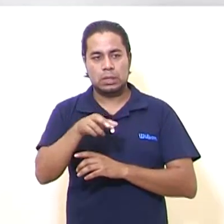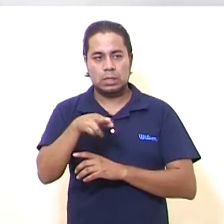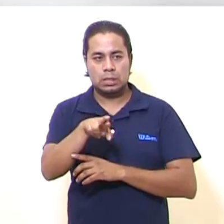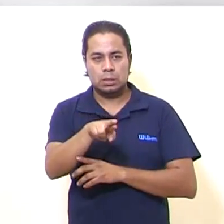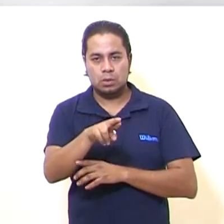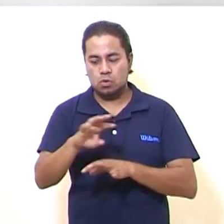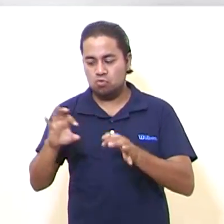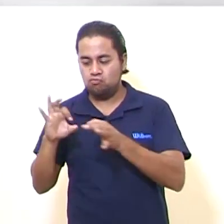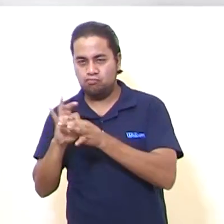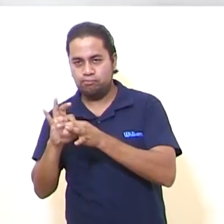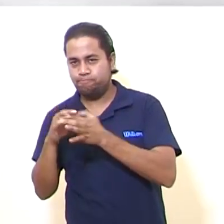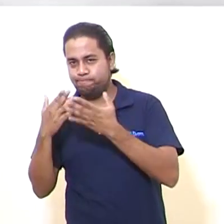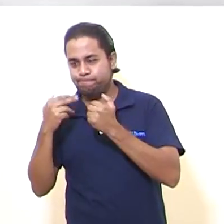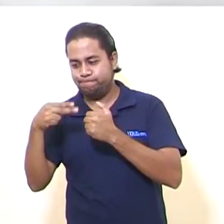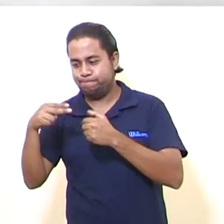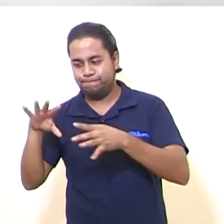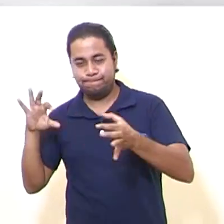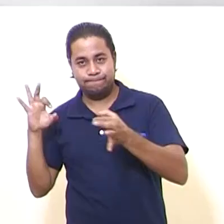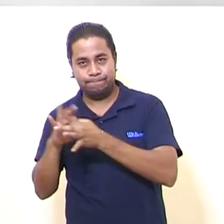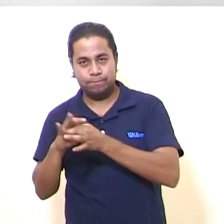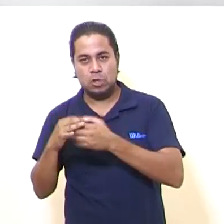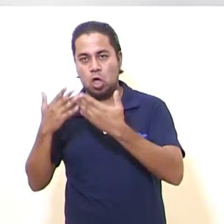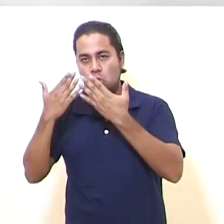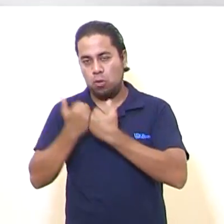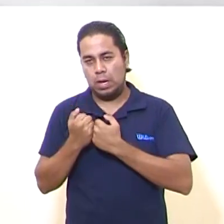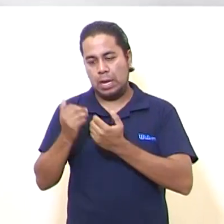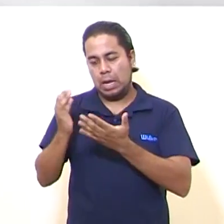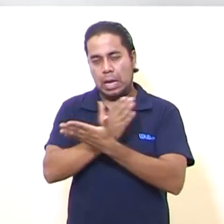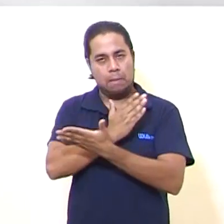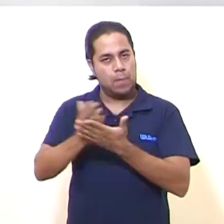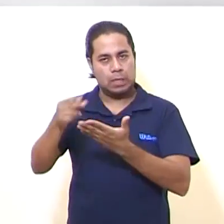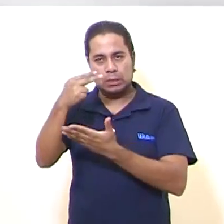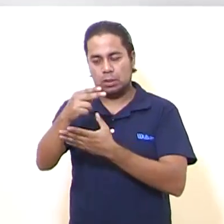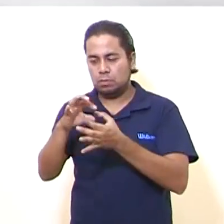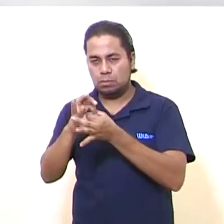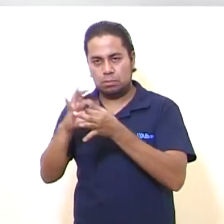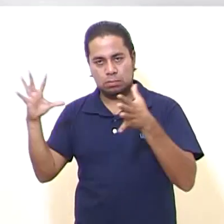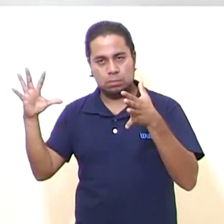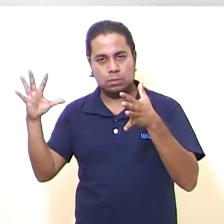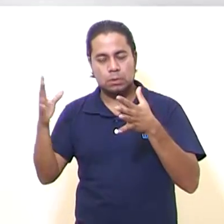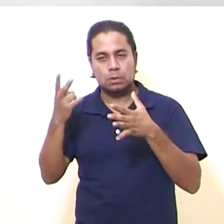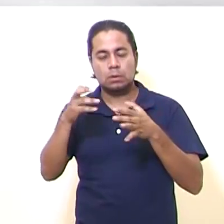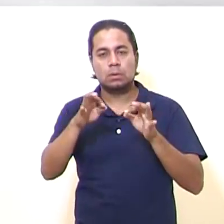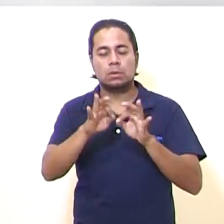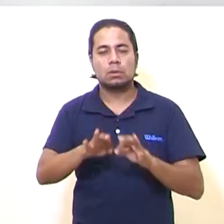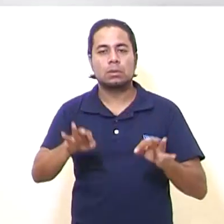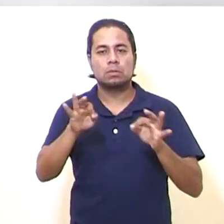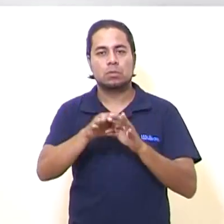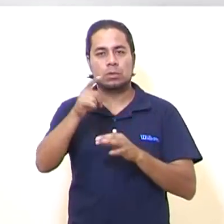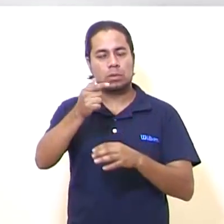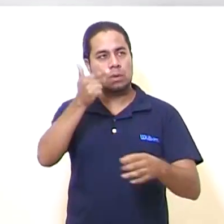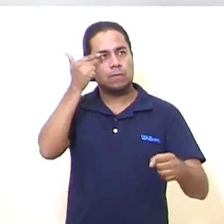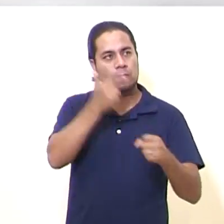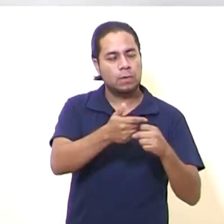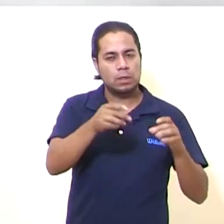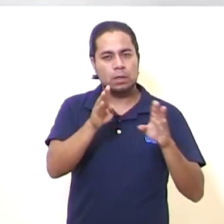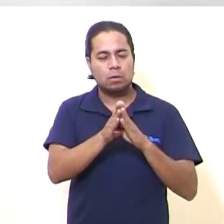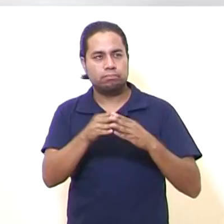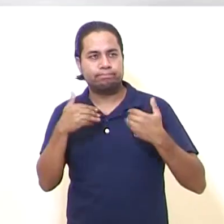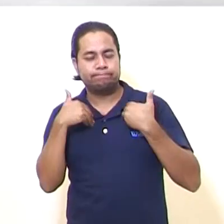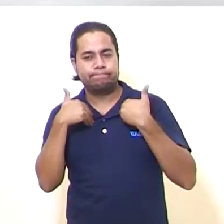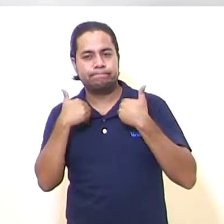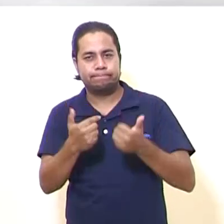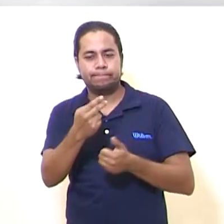no forma parte del nombre Amazonas. Es muy importante que identifiques esto porque te va a